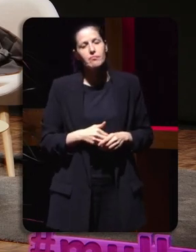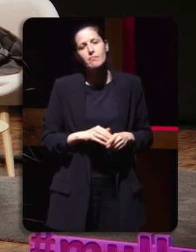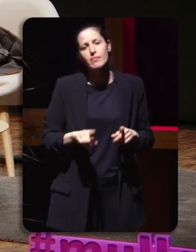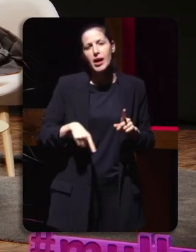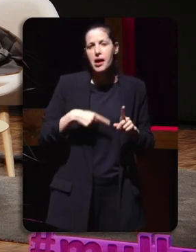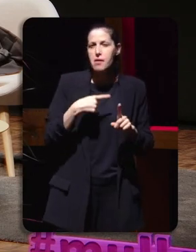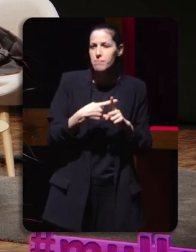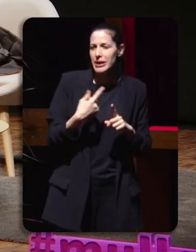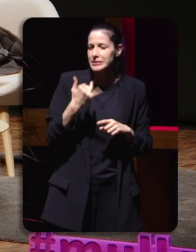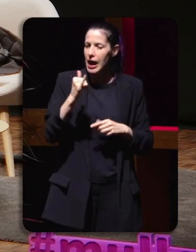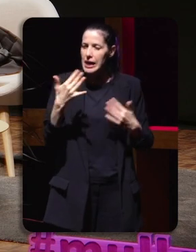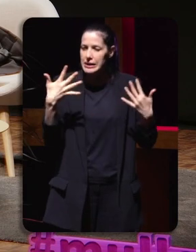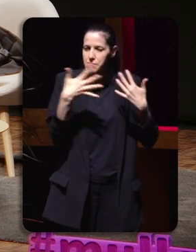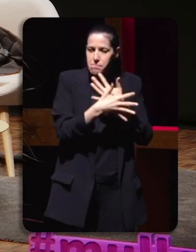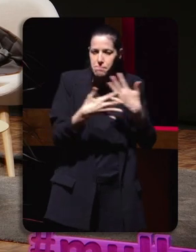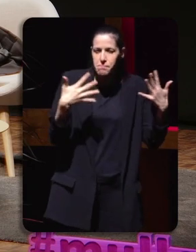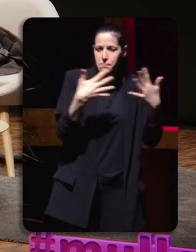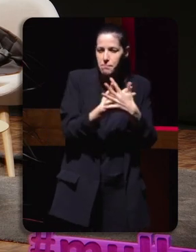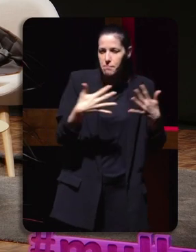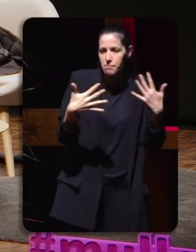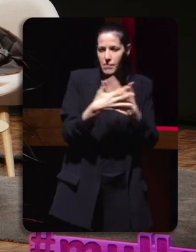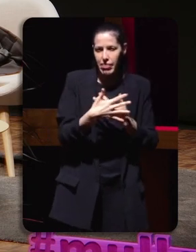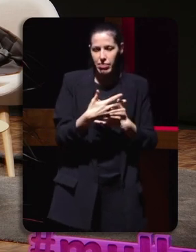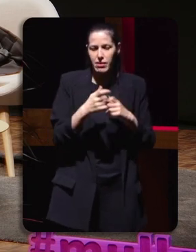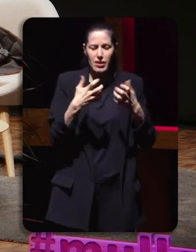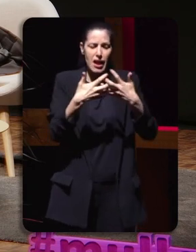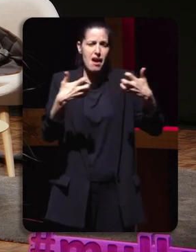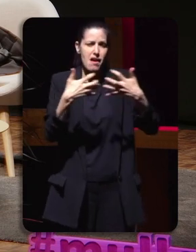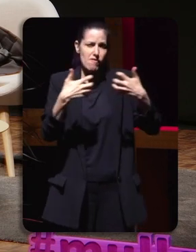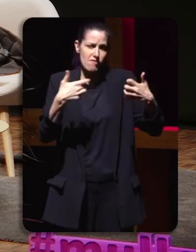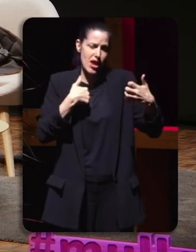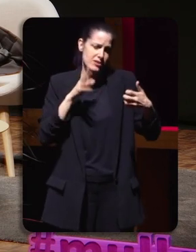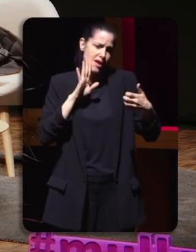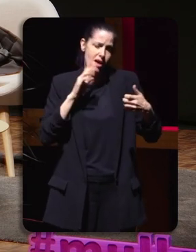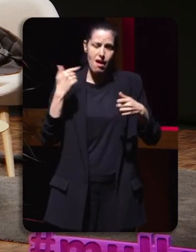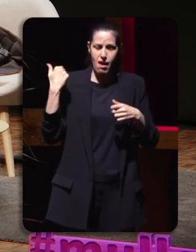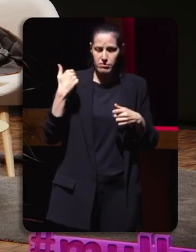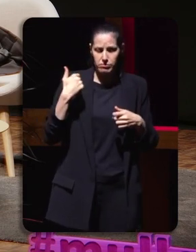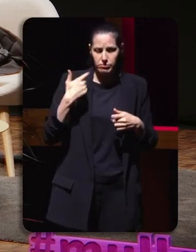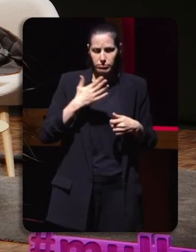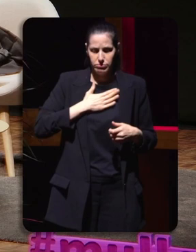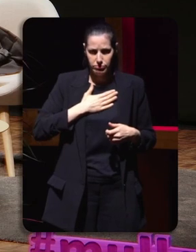una chunguez máxima esta frase es mía de esta novela tan buena que recomiendo leer